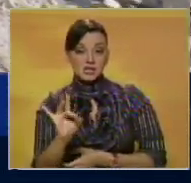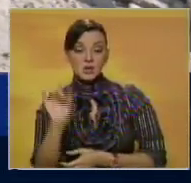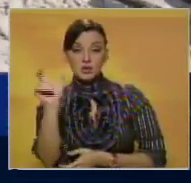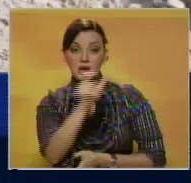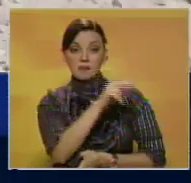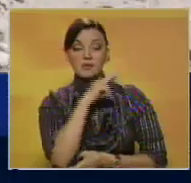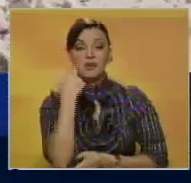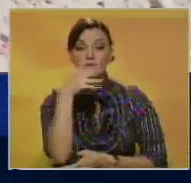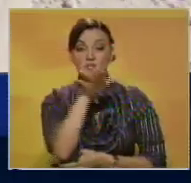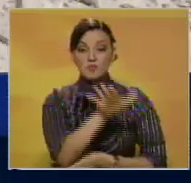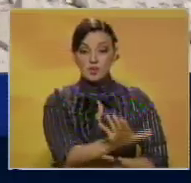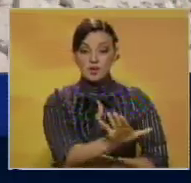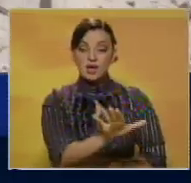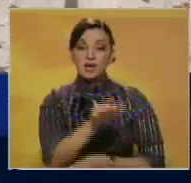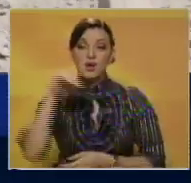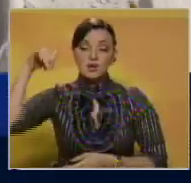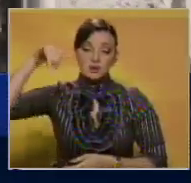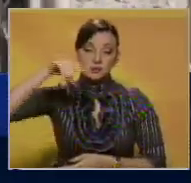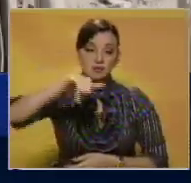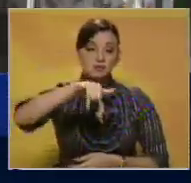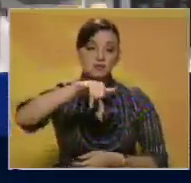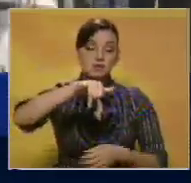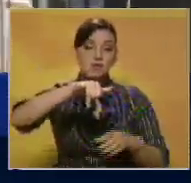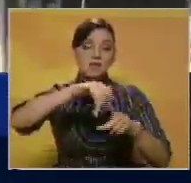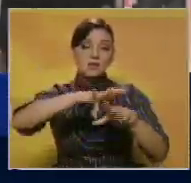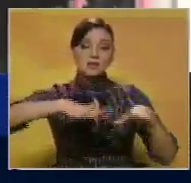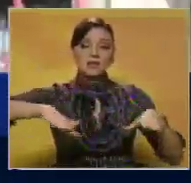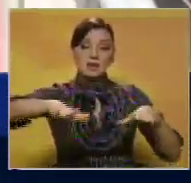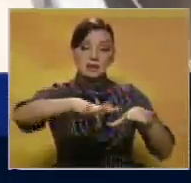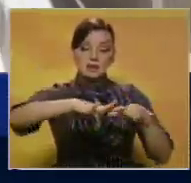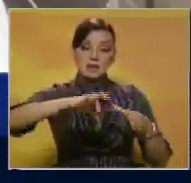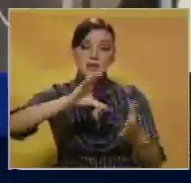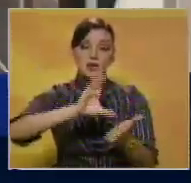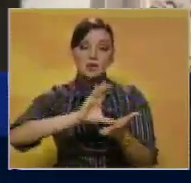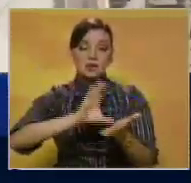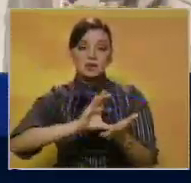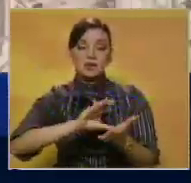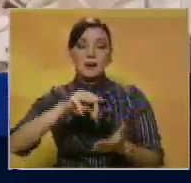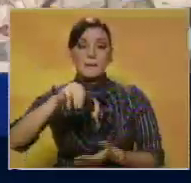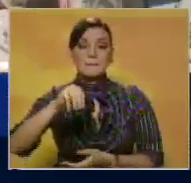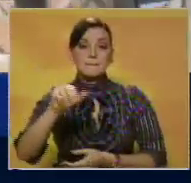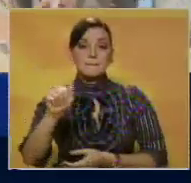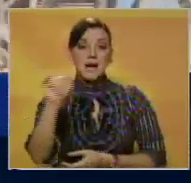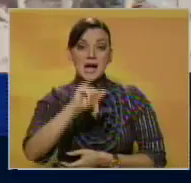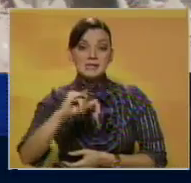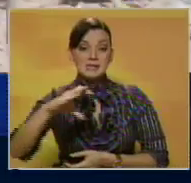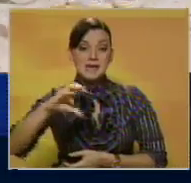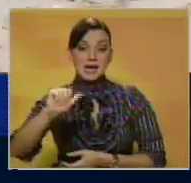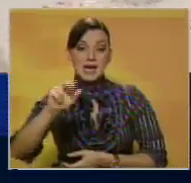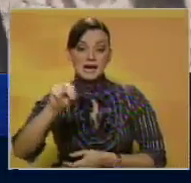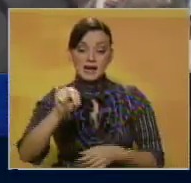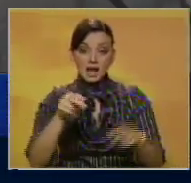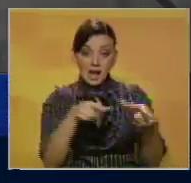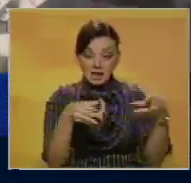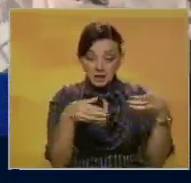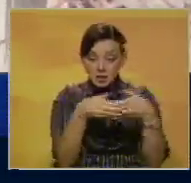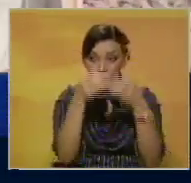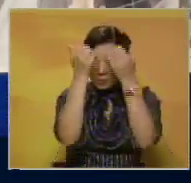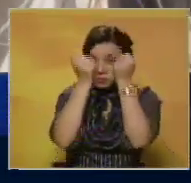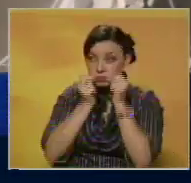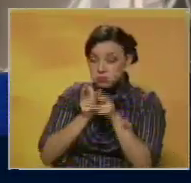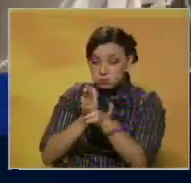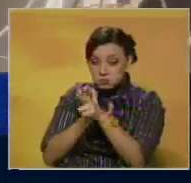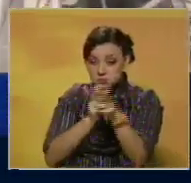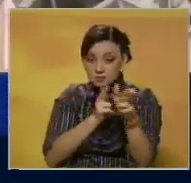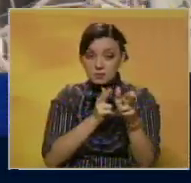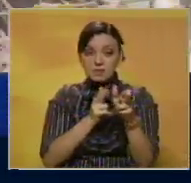víctimas perdieron la vida en un ataque aéreo contra un mercado popular en la localidad de Maskana, controlada por el grupo terrorista Estado